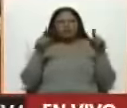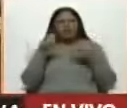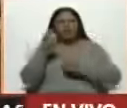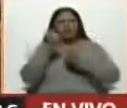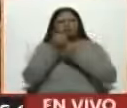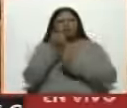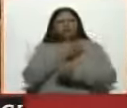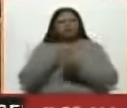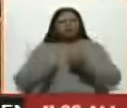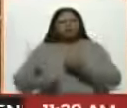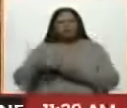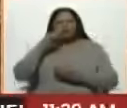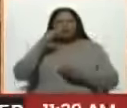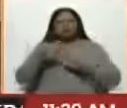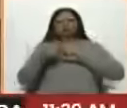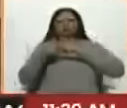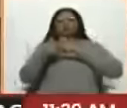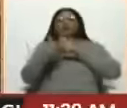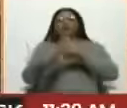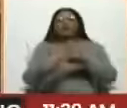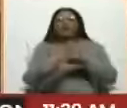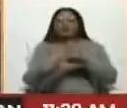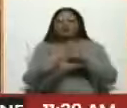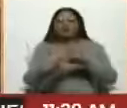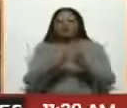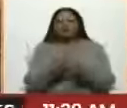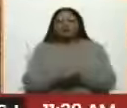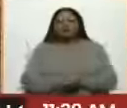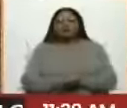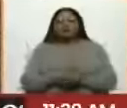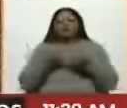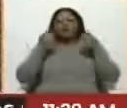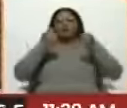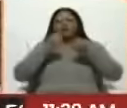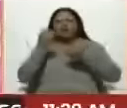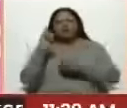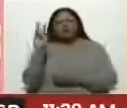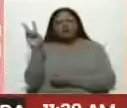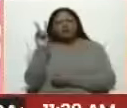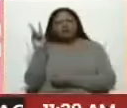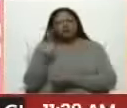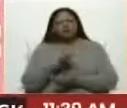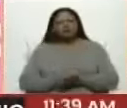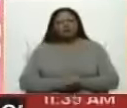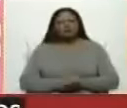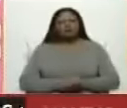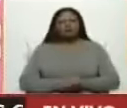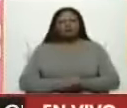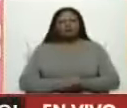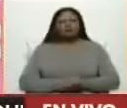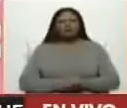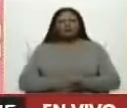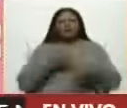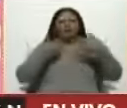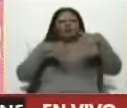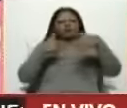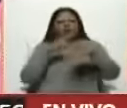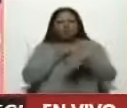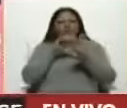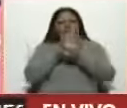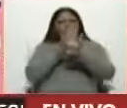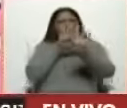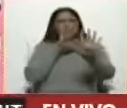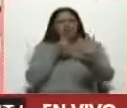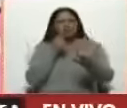al presidente Nicolás Maduro, sale entre las protestas que hay en Venezuela. Las marchas nuestras,